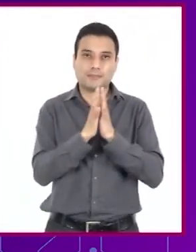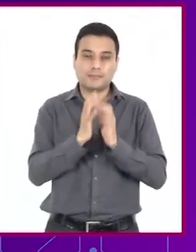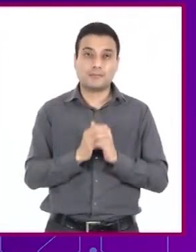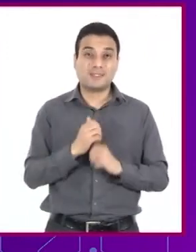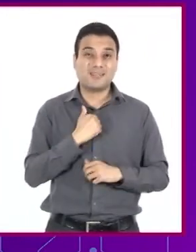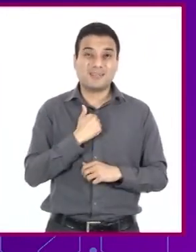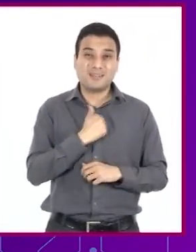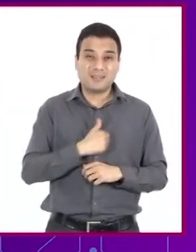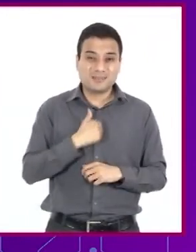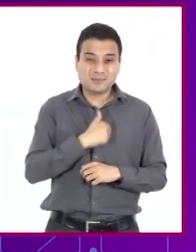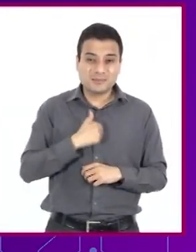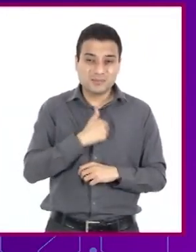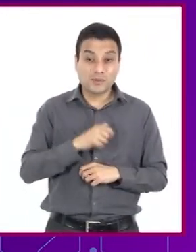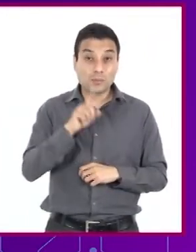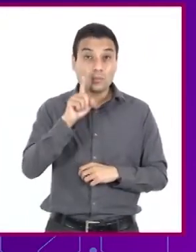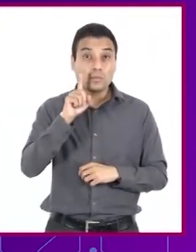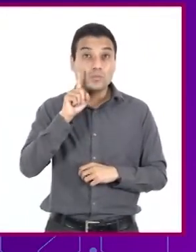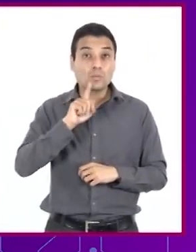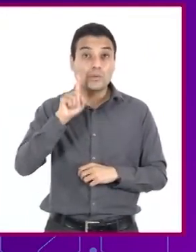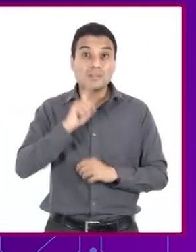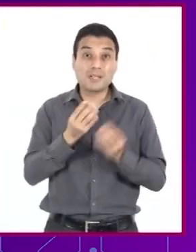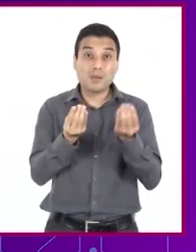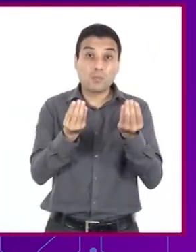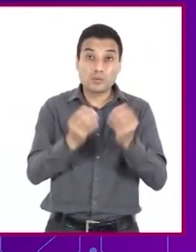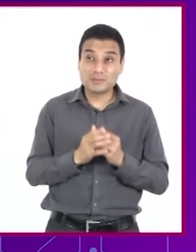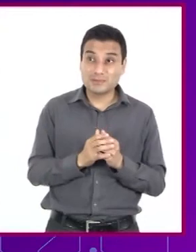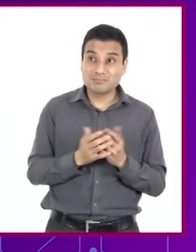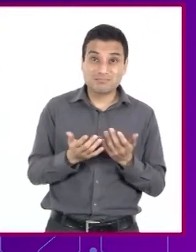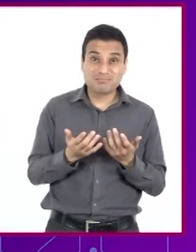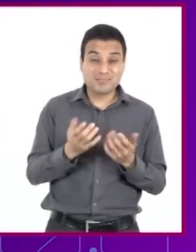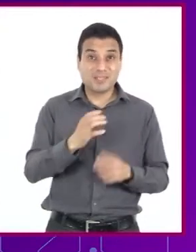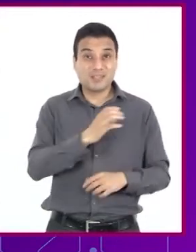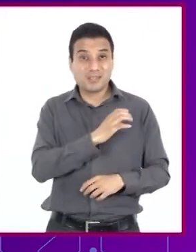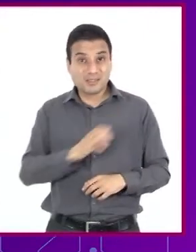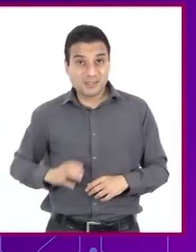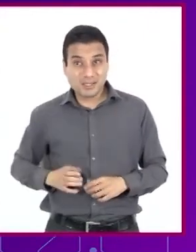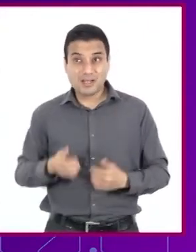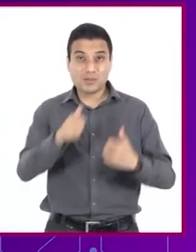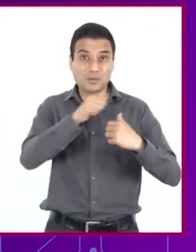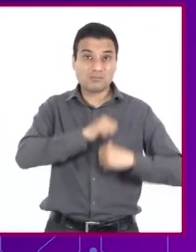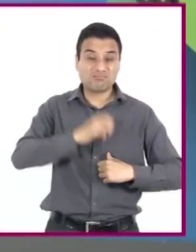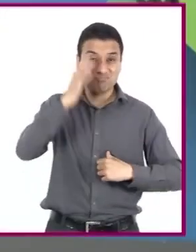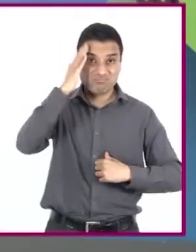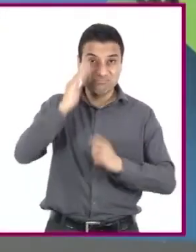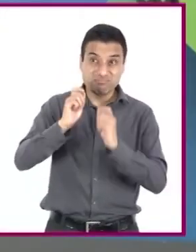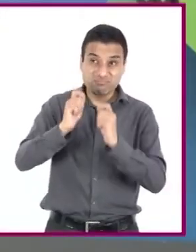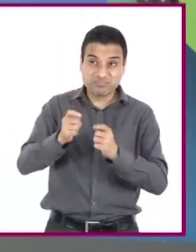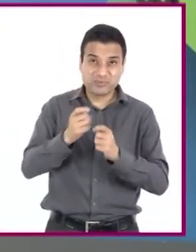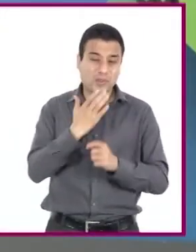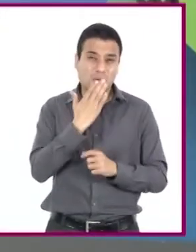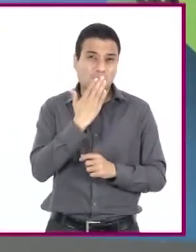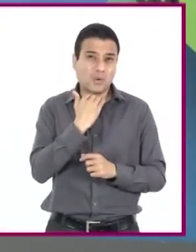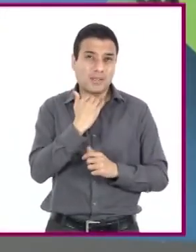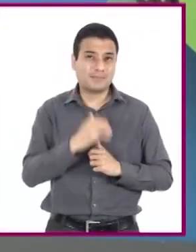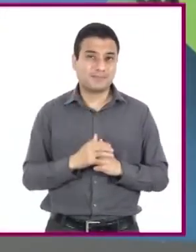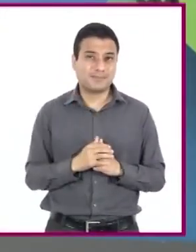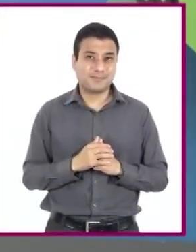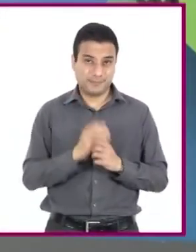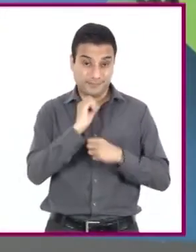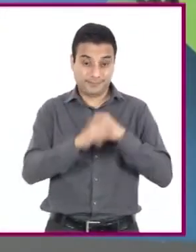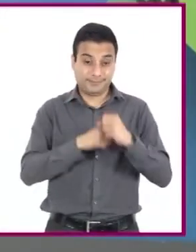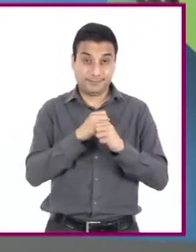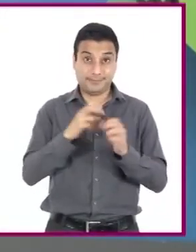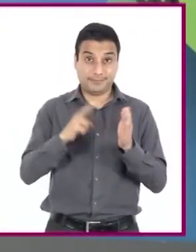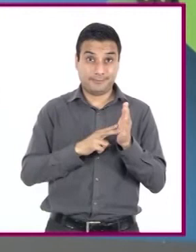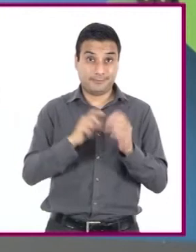siguen estando insuficientemente representadas en los cargos políticos más altos. Hasta 2020,